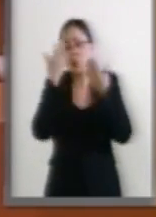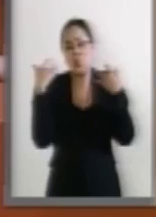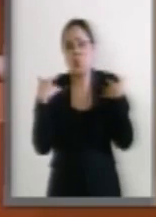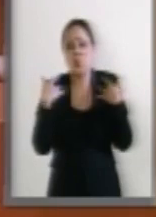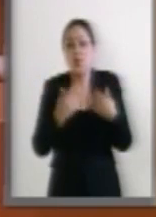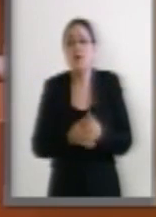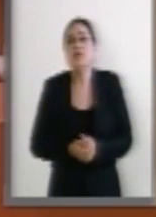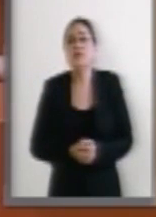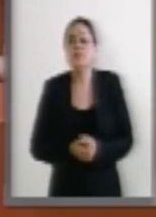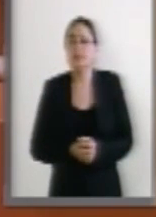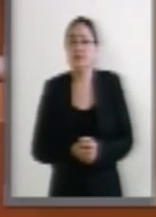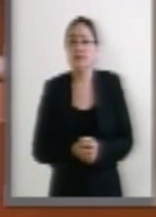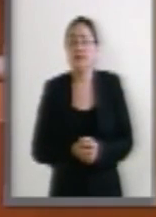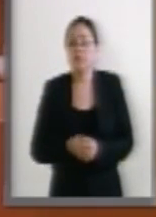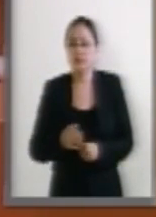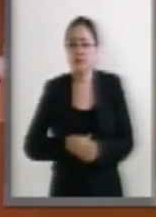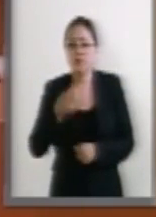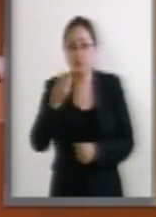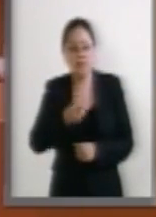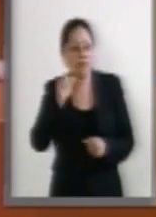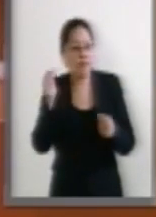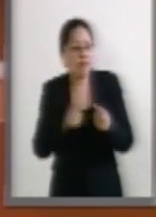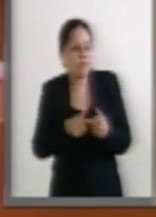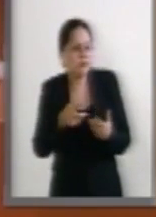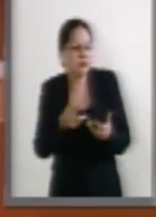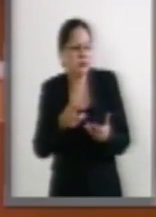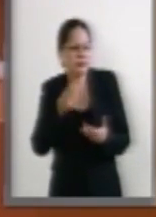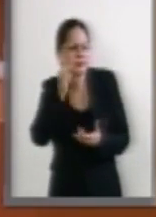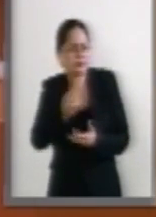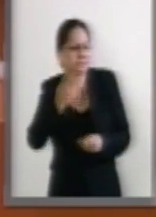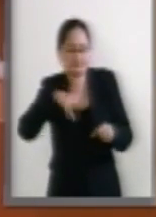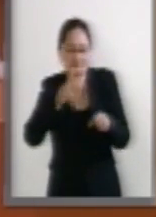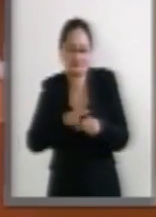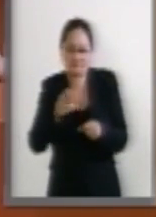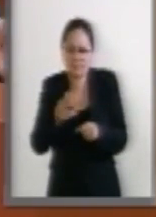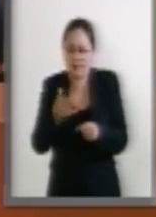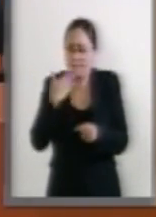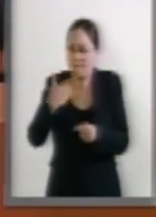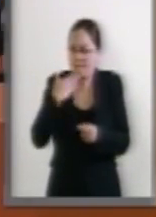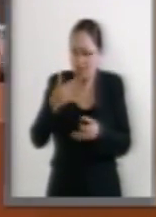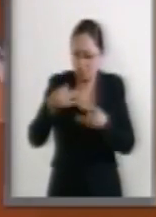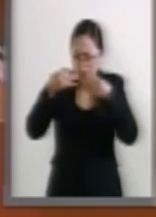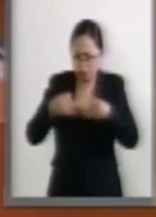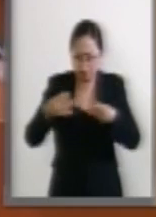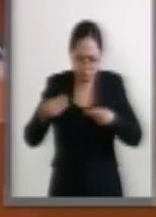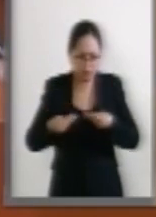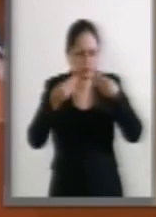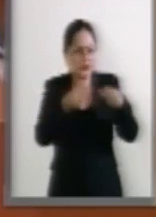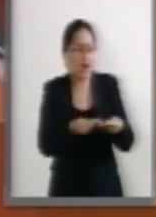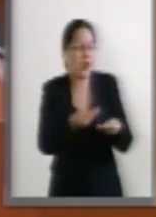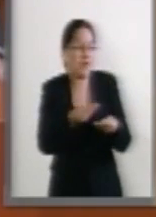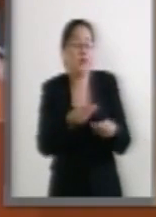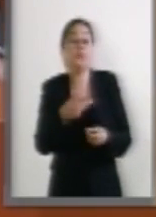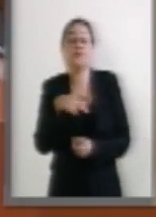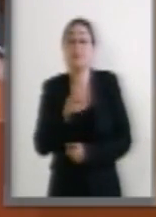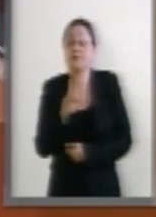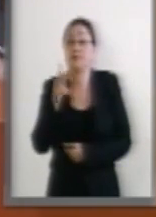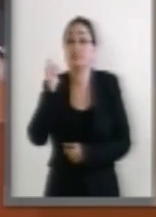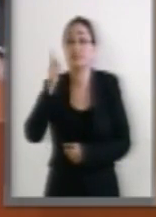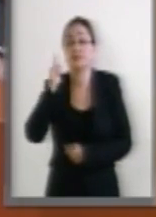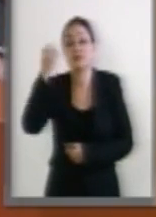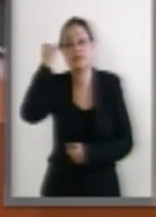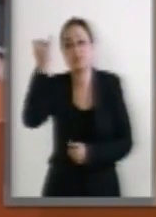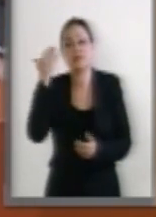y por lo tanto haya obrado de buena fe al entregarla. Espero, compañeras y compañeros, que esta